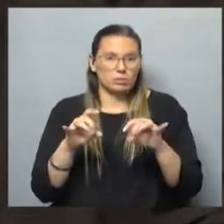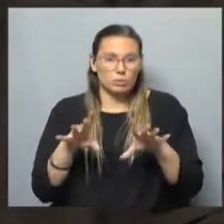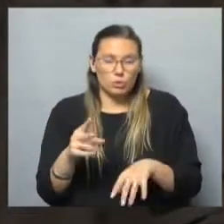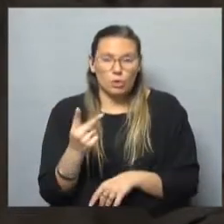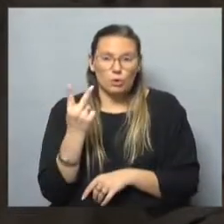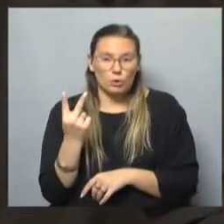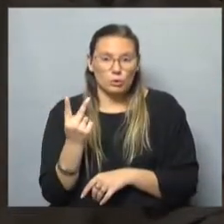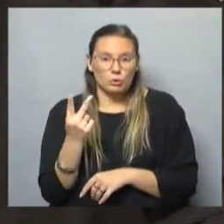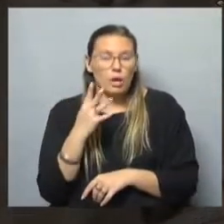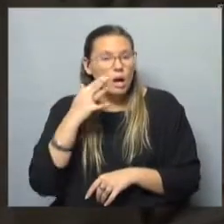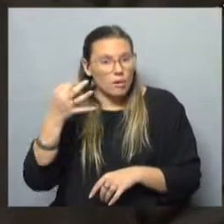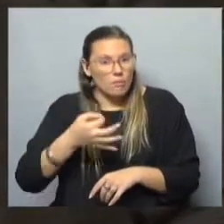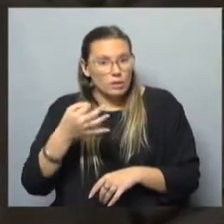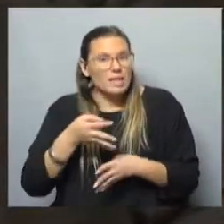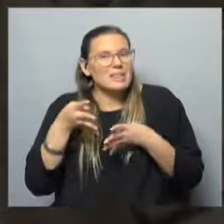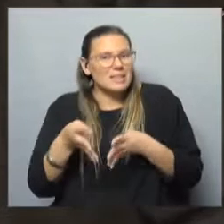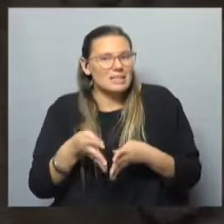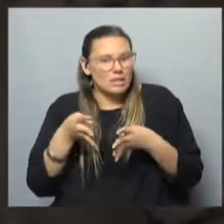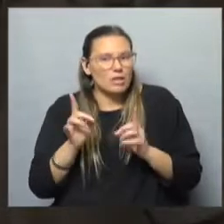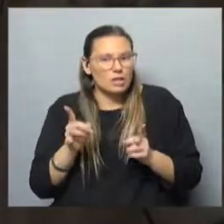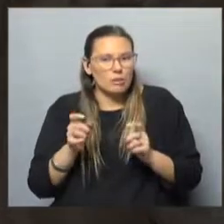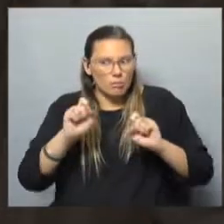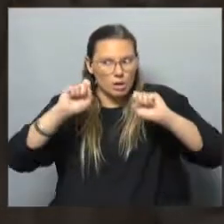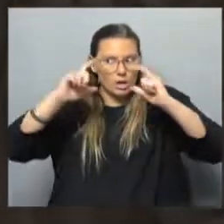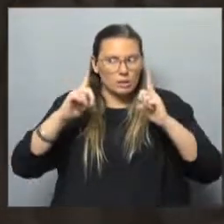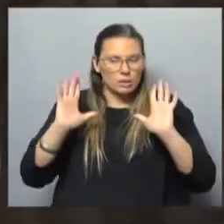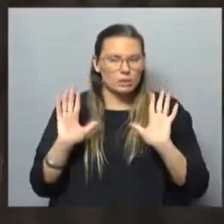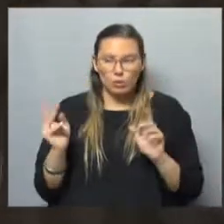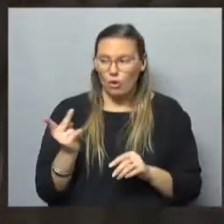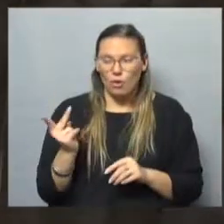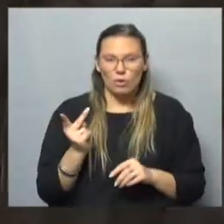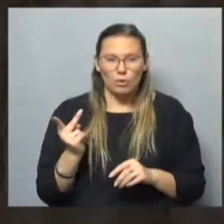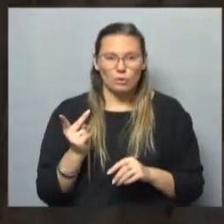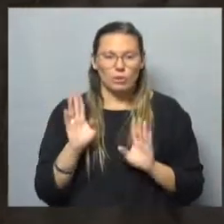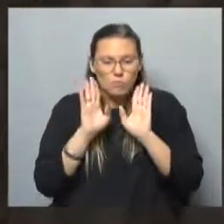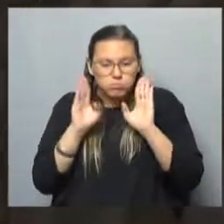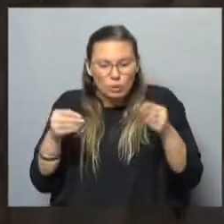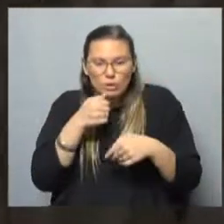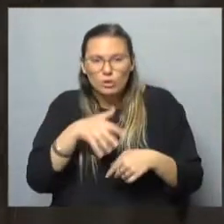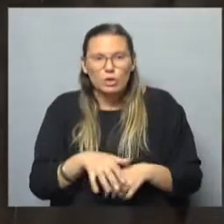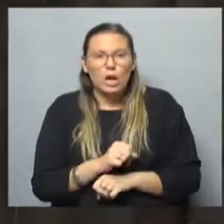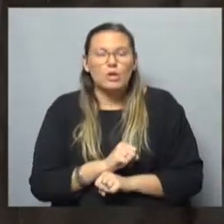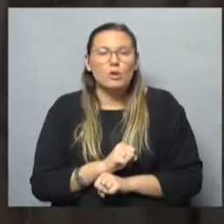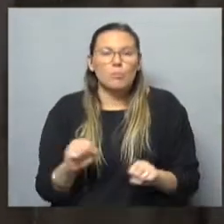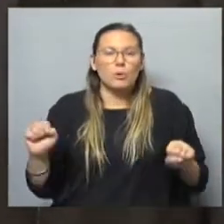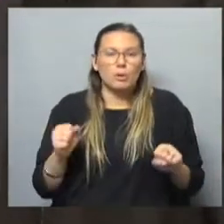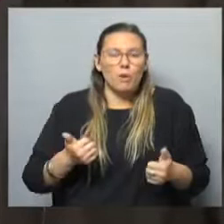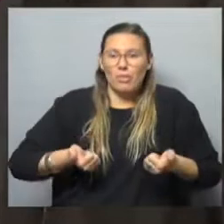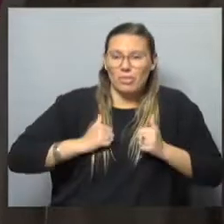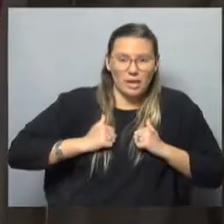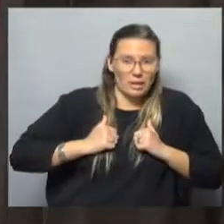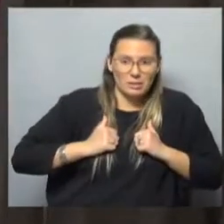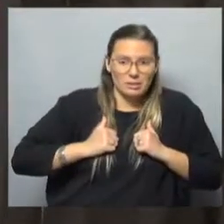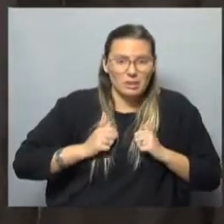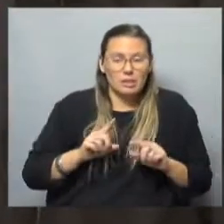dupla y la verdad fue un gran desafío porque tenemos que estar súper atentos los dos, metidos en la historia. No nos permite descansar y